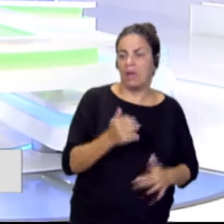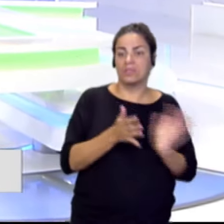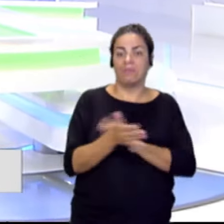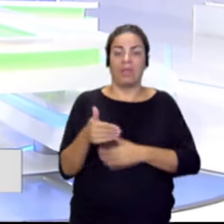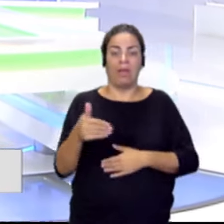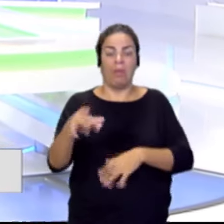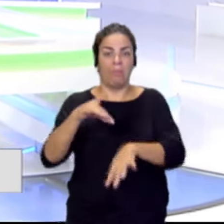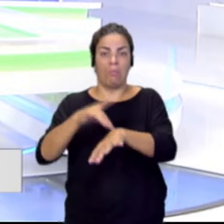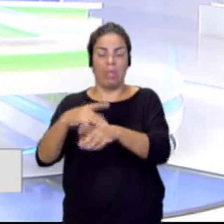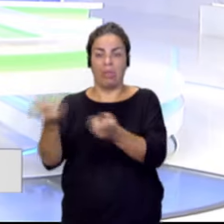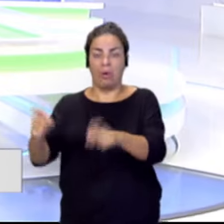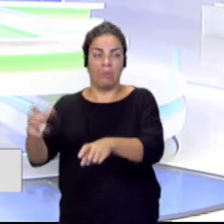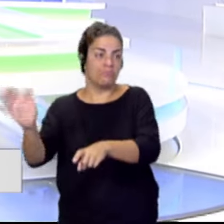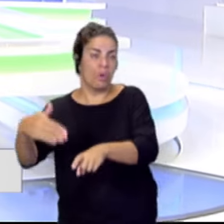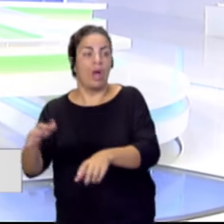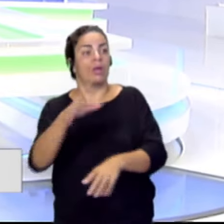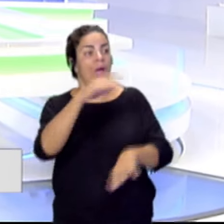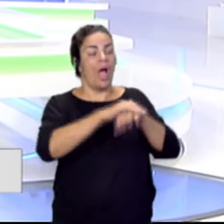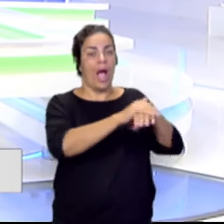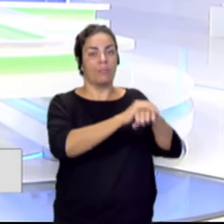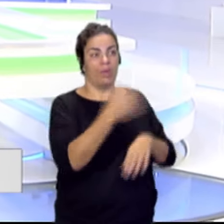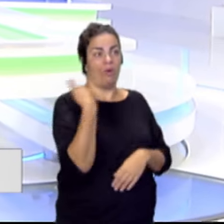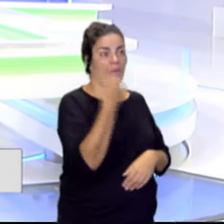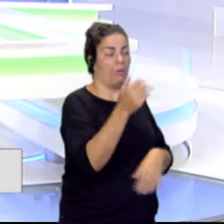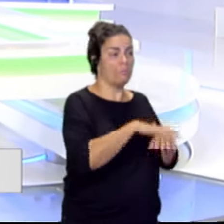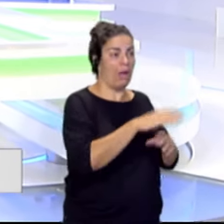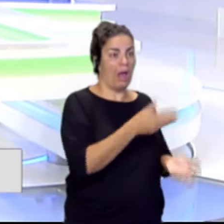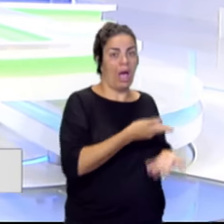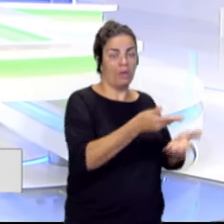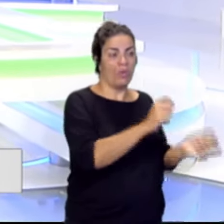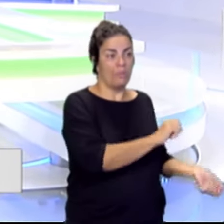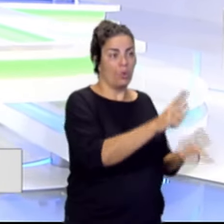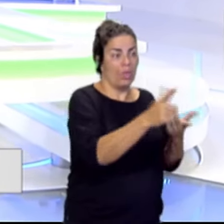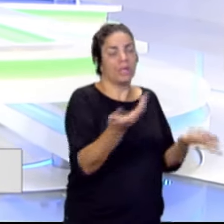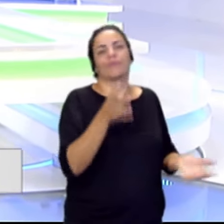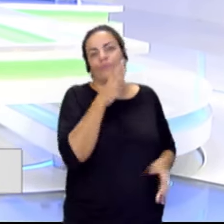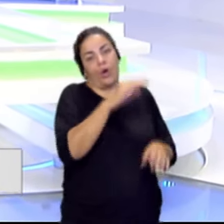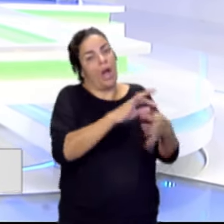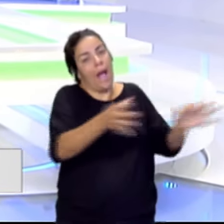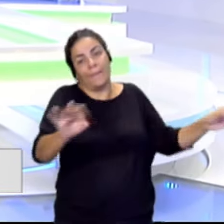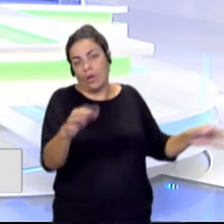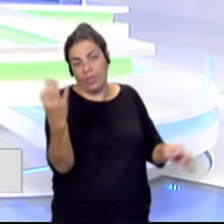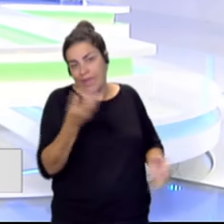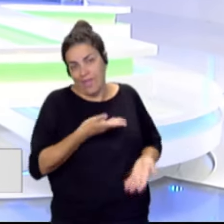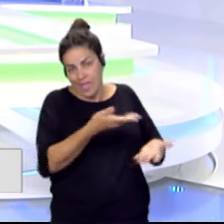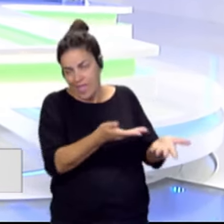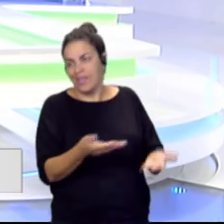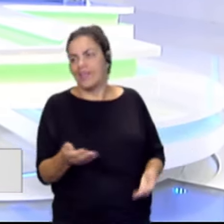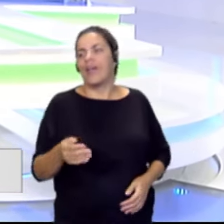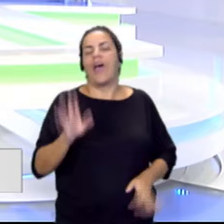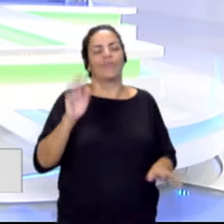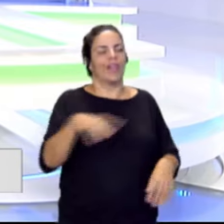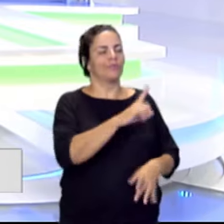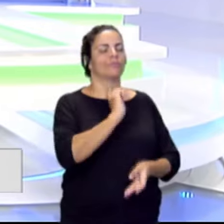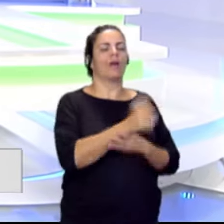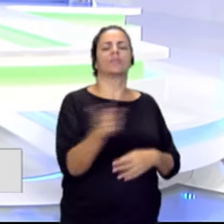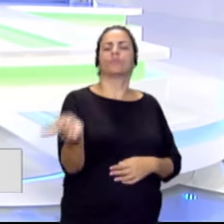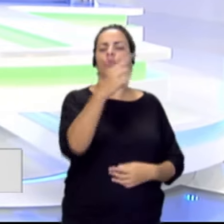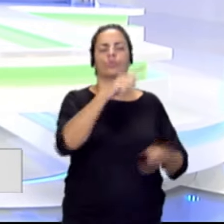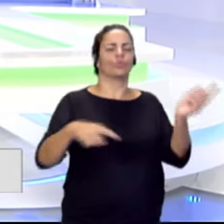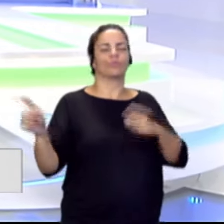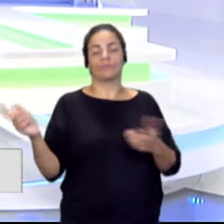amigo te llama por una mudanza, para eso están los amigos, ¿eh? No, no, y tú no. Diriges, sube, baja... Claro, claro, sí, sí, obviamente. Entonces, te